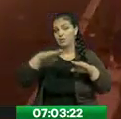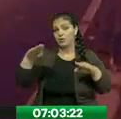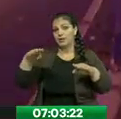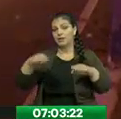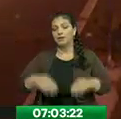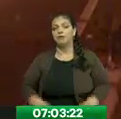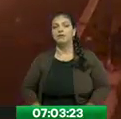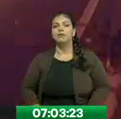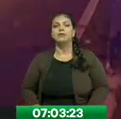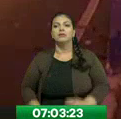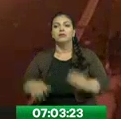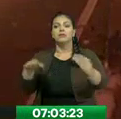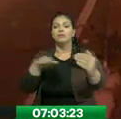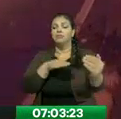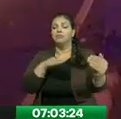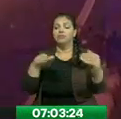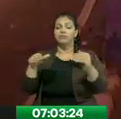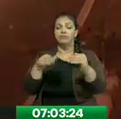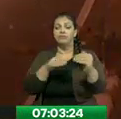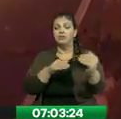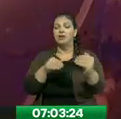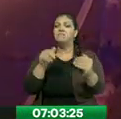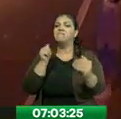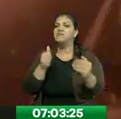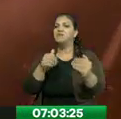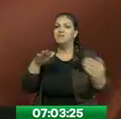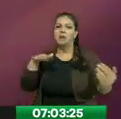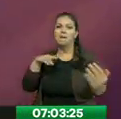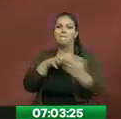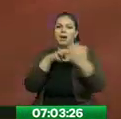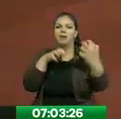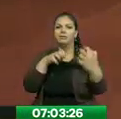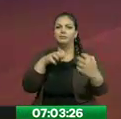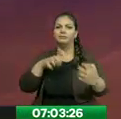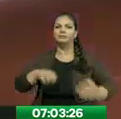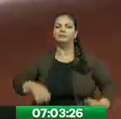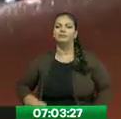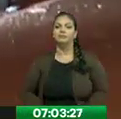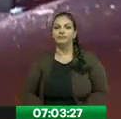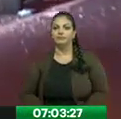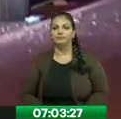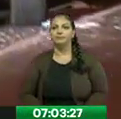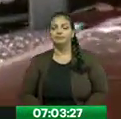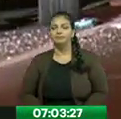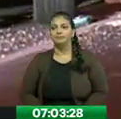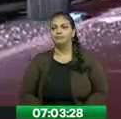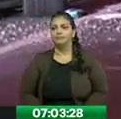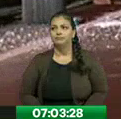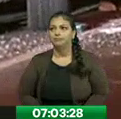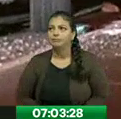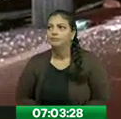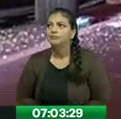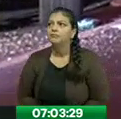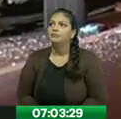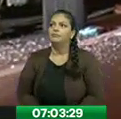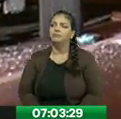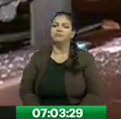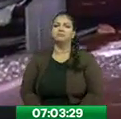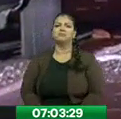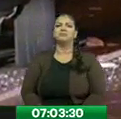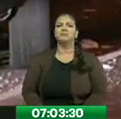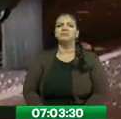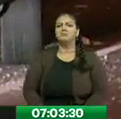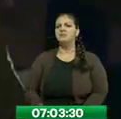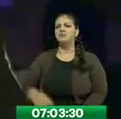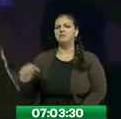que el Jeep ha invadido el carril contrario de circulación. Se desconoce desde qué altura habrá venido